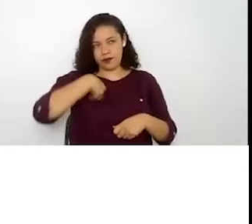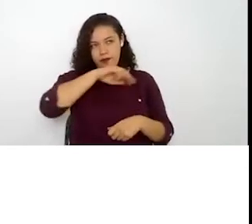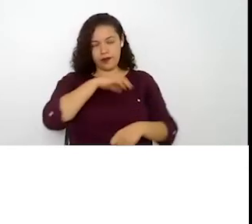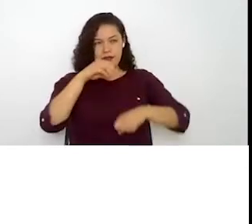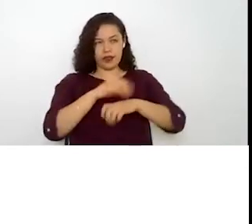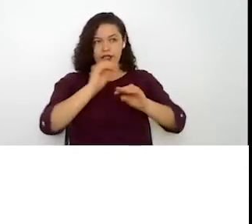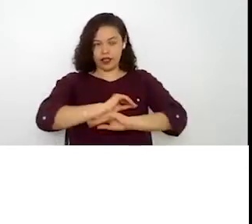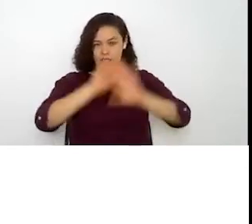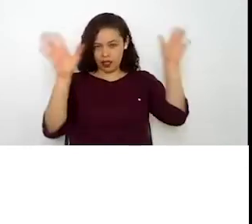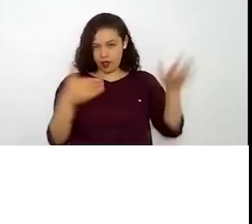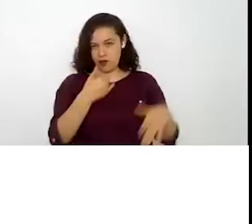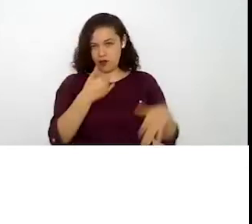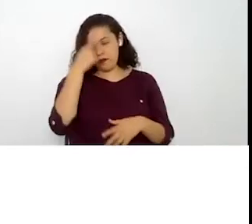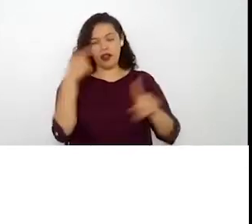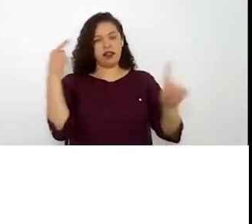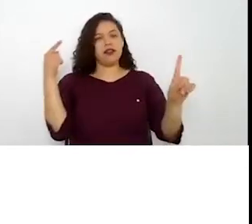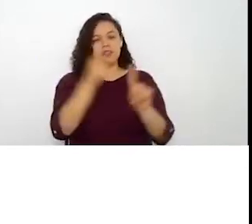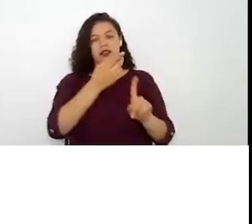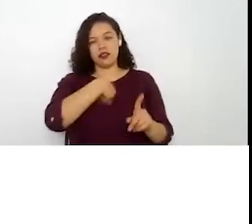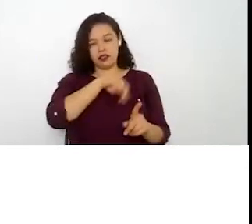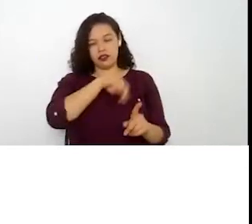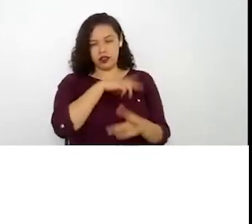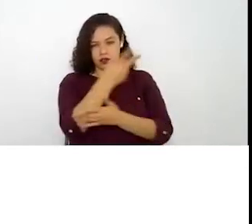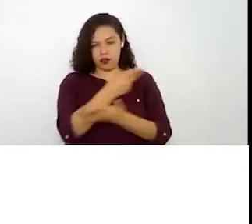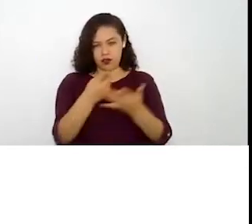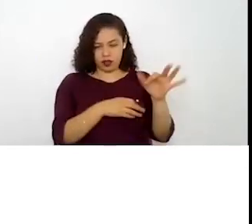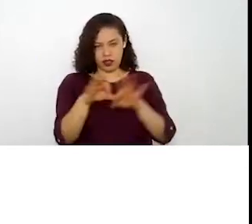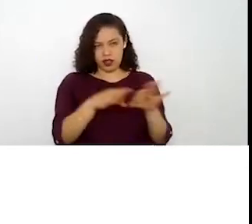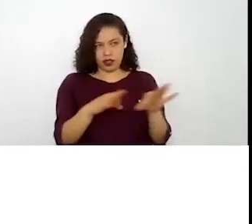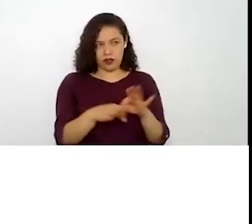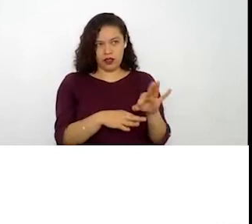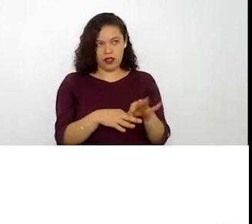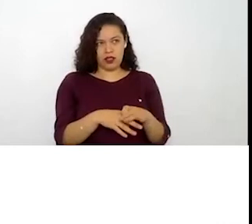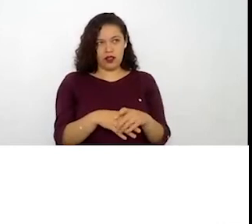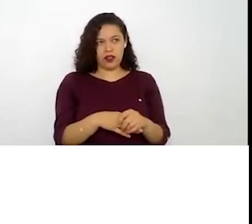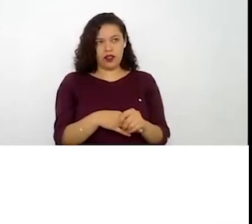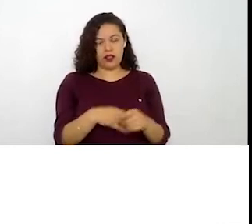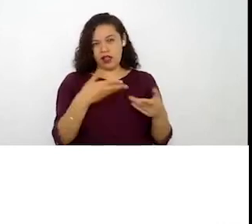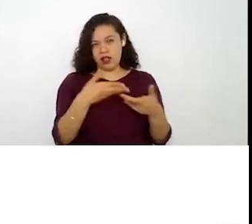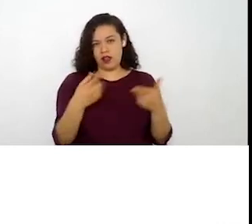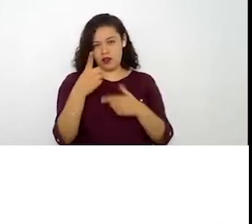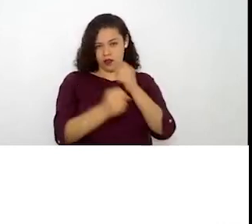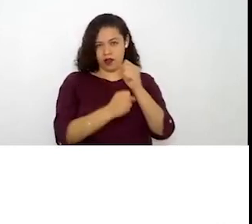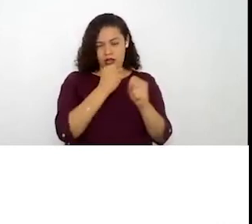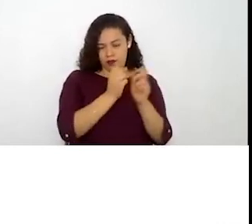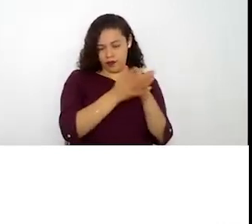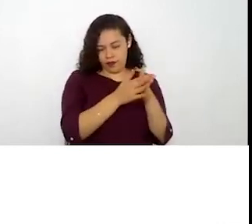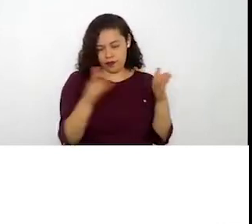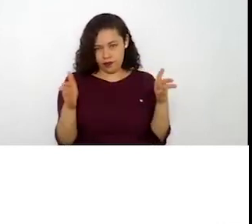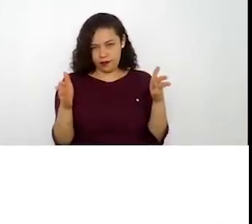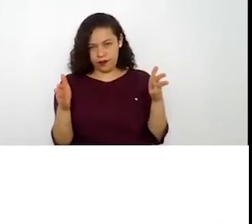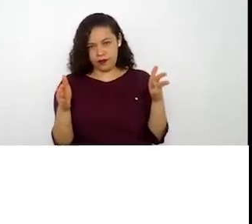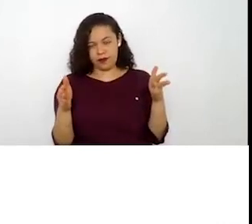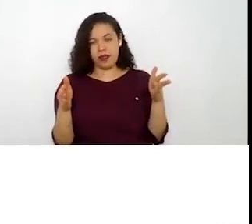claro que que la finalidad de nuestro programa de trabajo en este en este caso anual tiene como